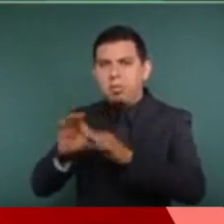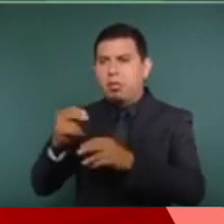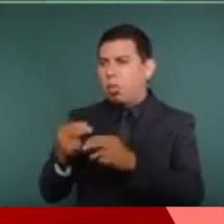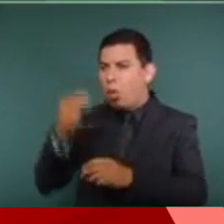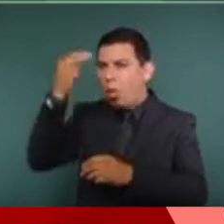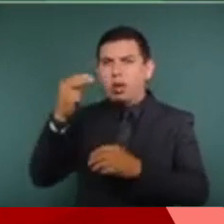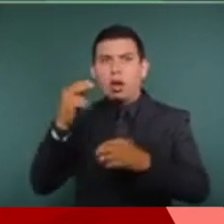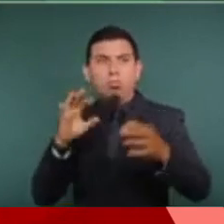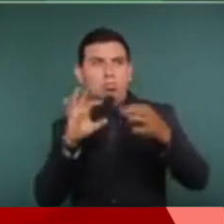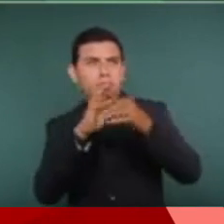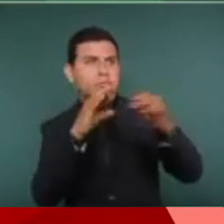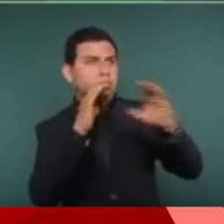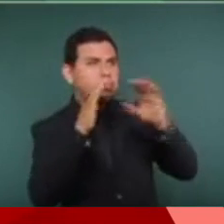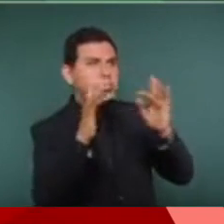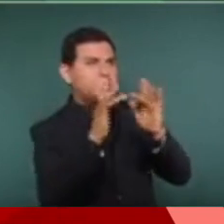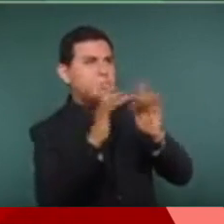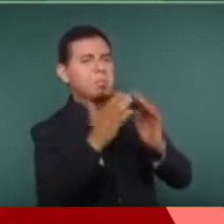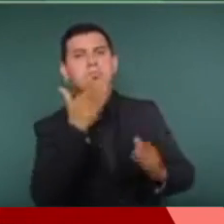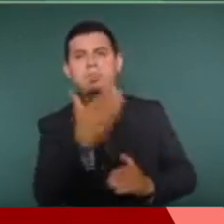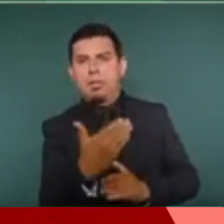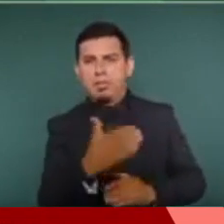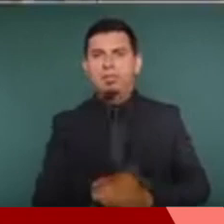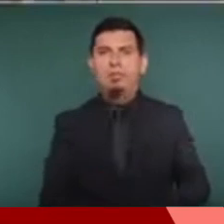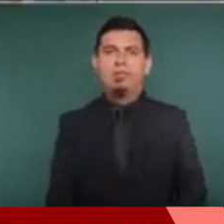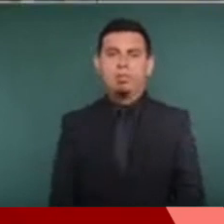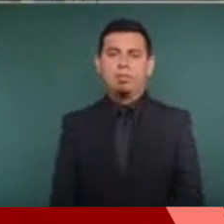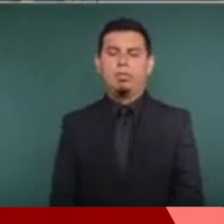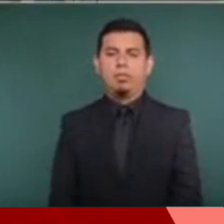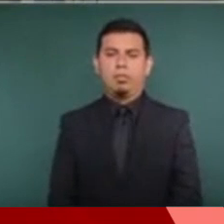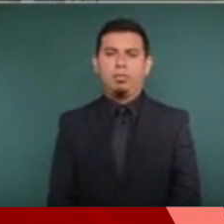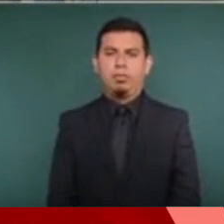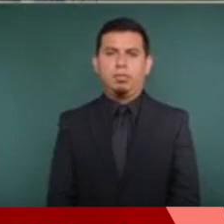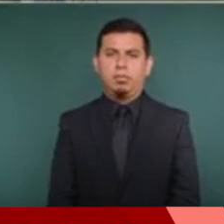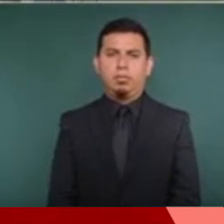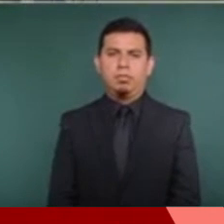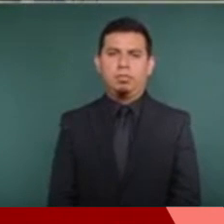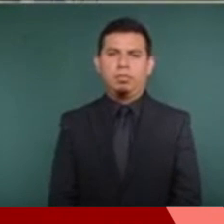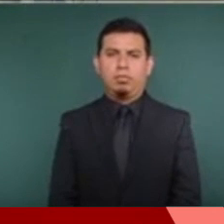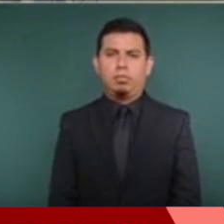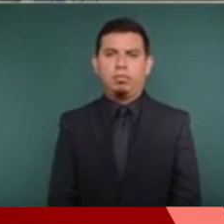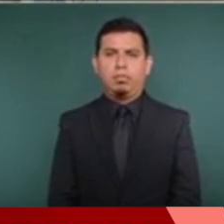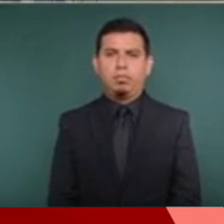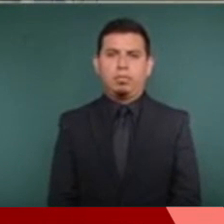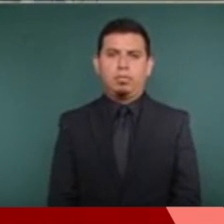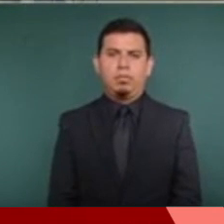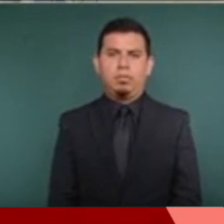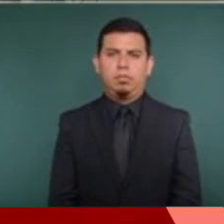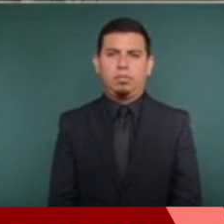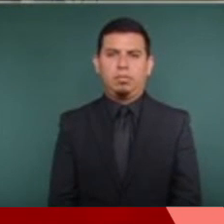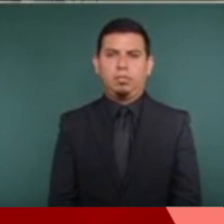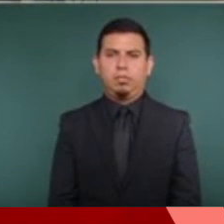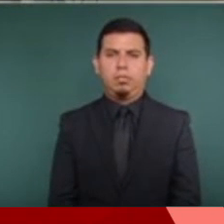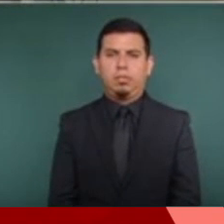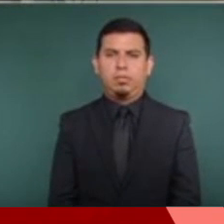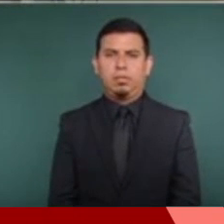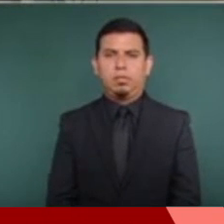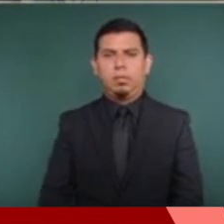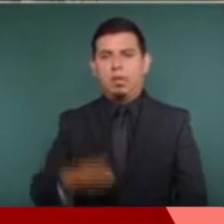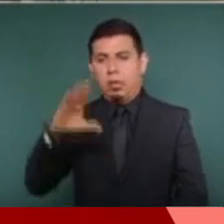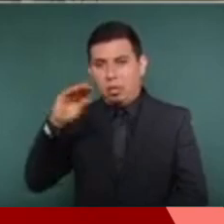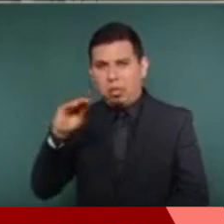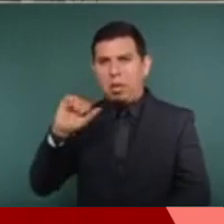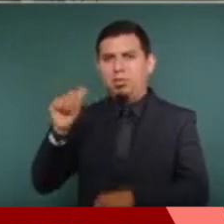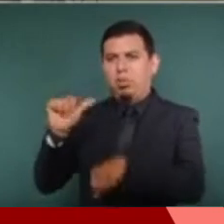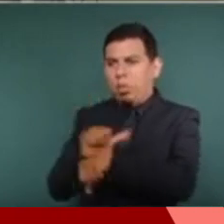del país. Después se creó el Fideicomiso del Bajío en el 90, llegó el gas, la industria